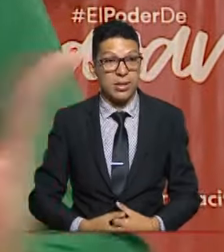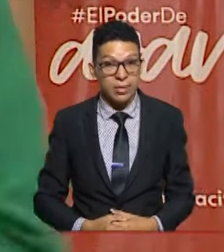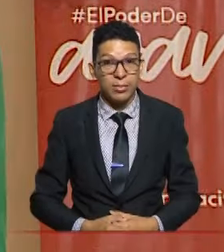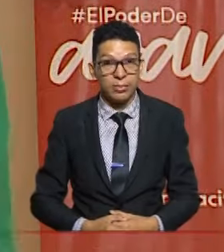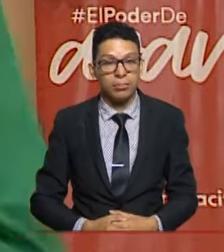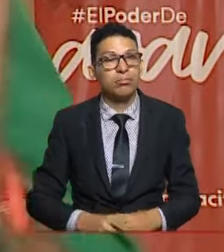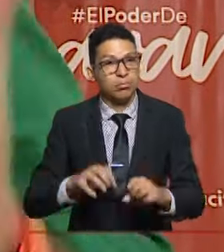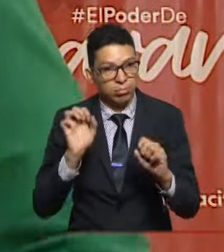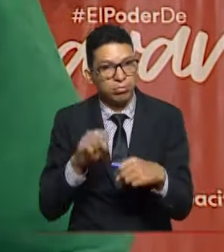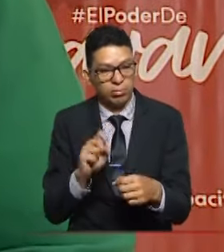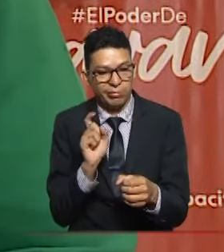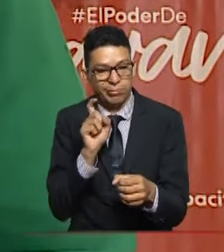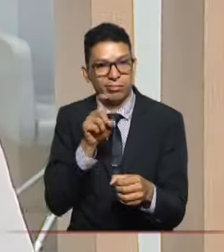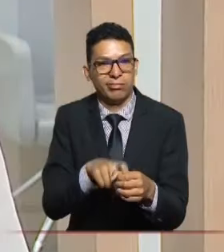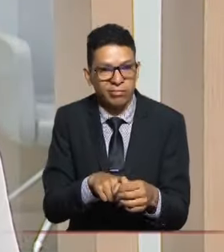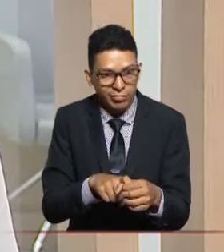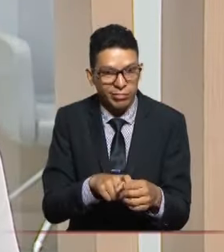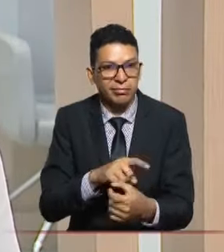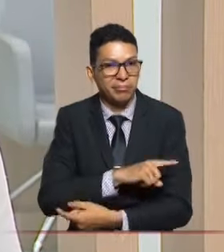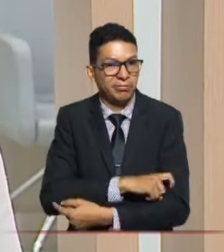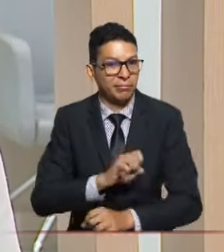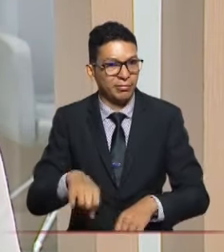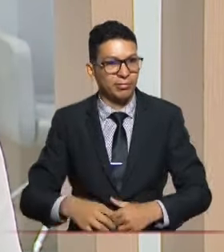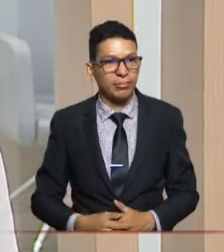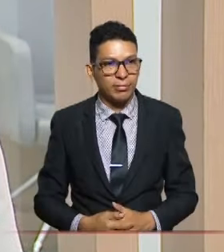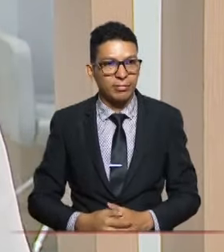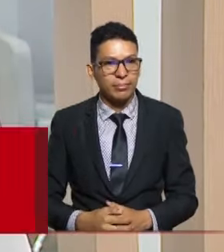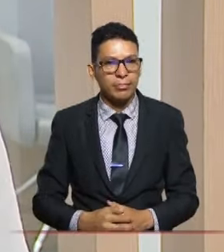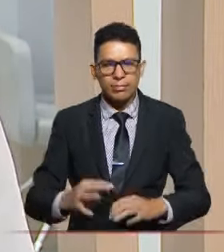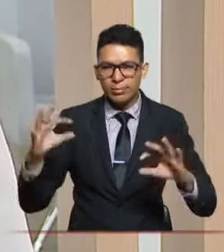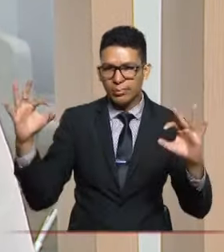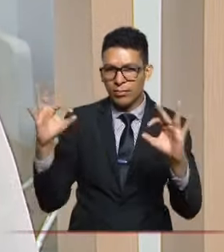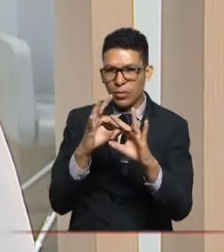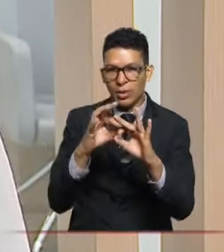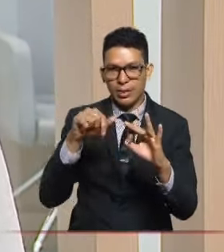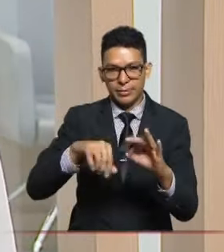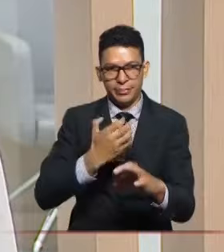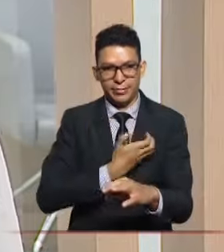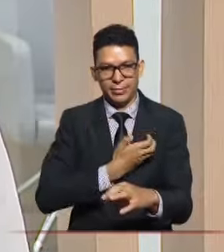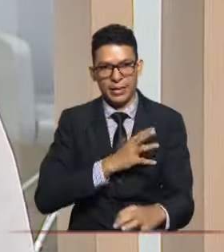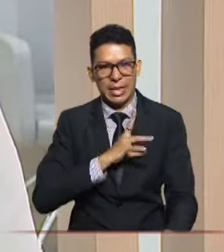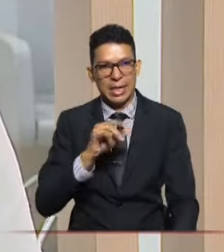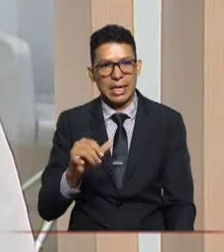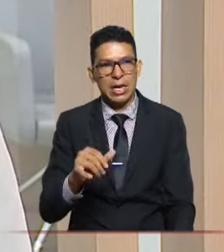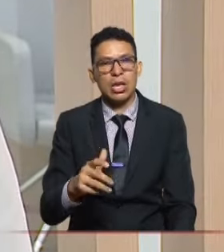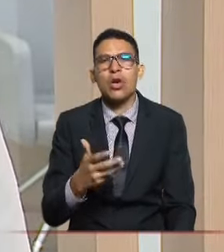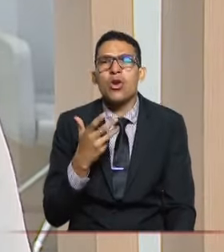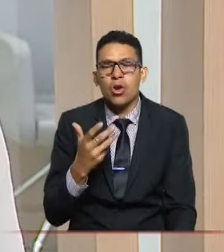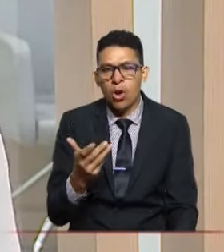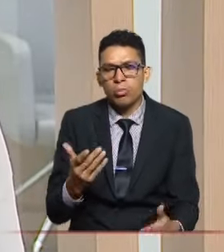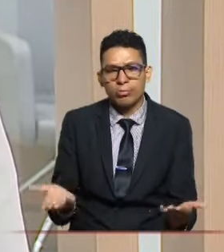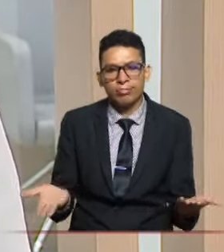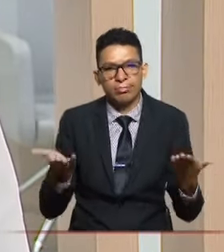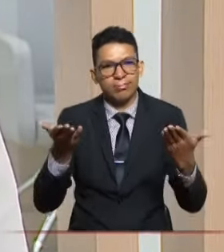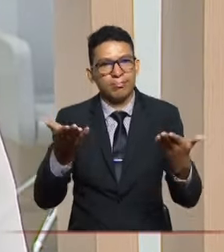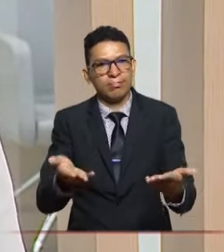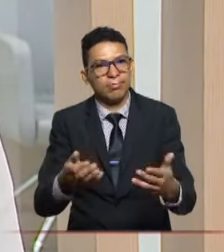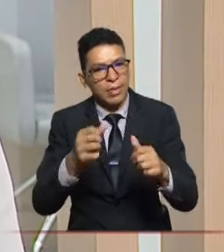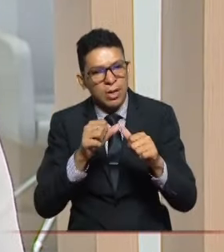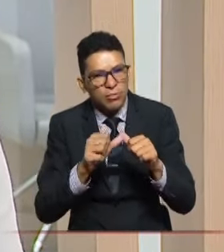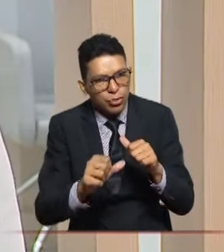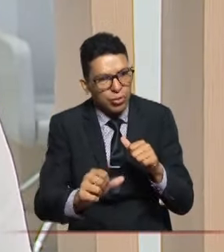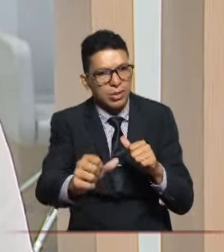pueden entrar a ser equipo. La perspectiva de la Alcaldía de Cali debería ser de cómo se garantiza la movilidad sostenible y de